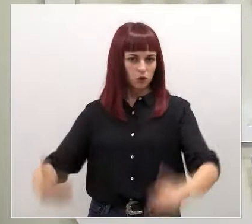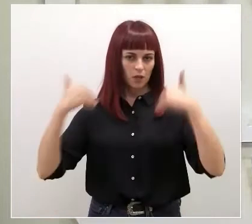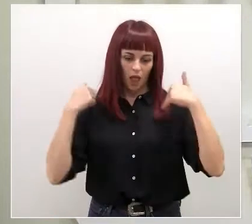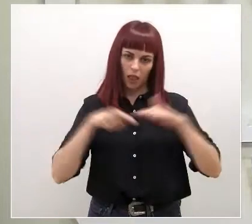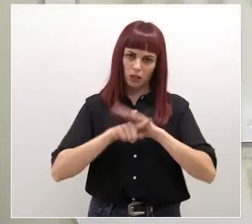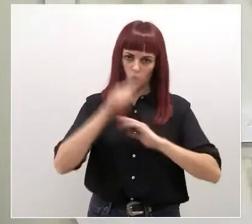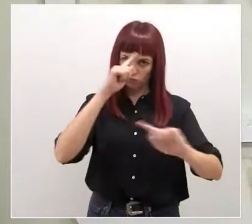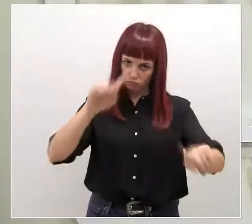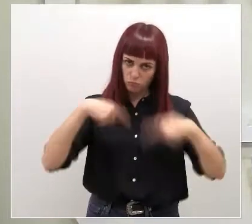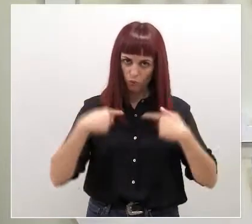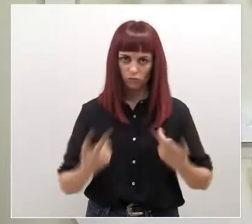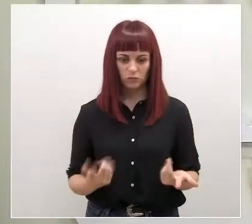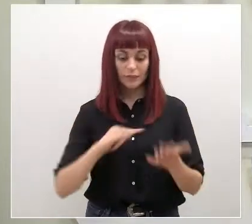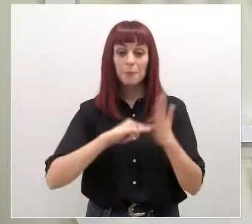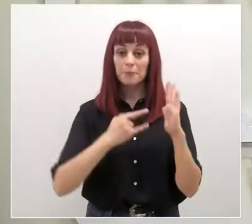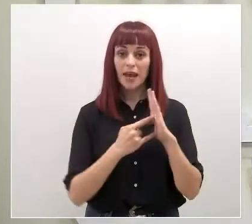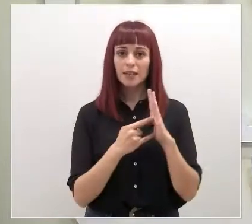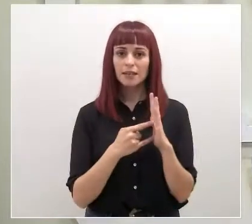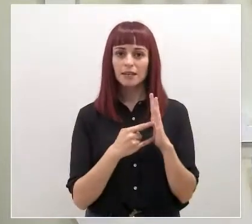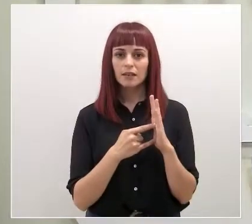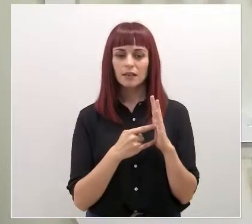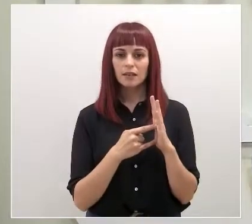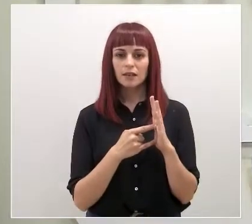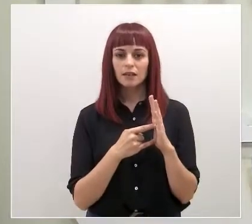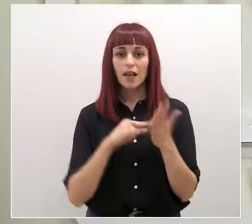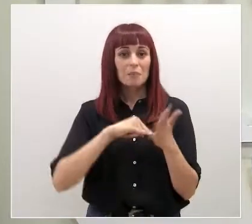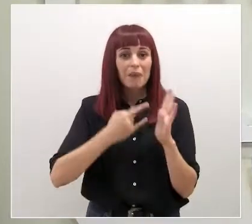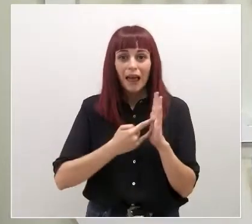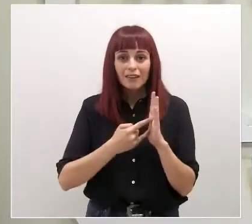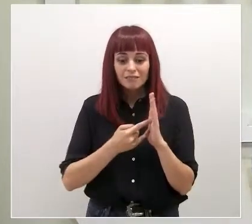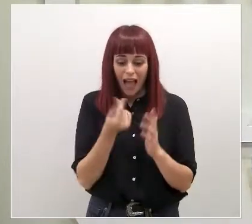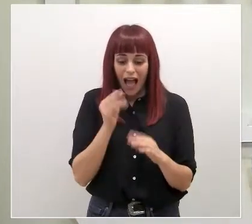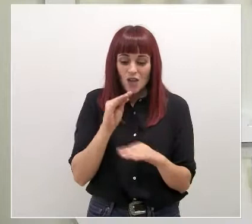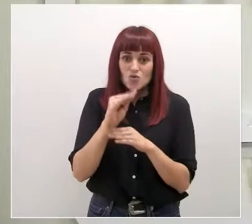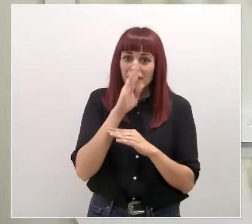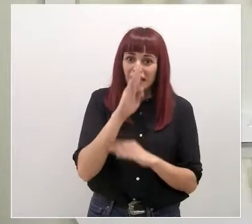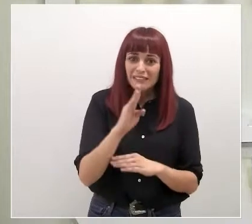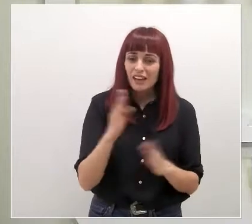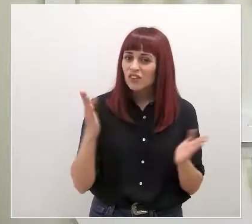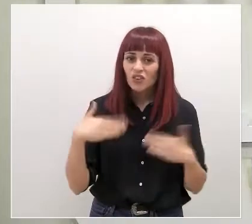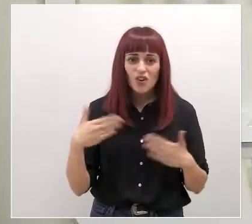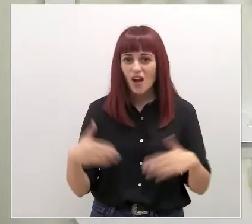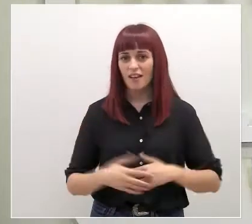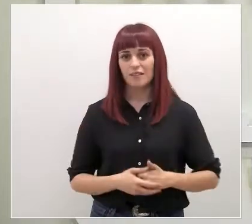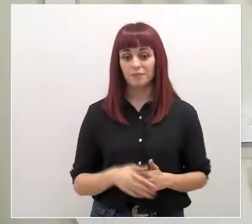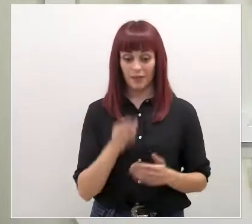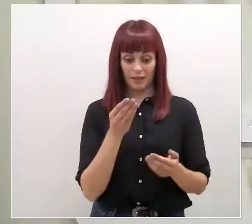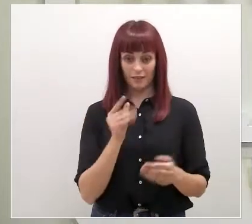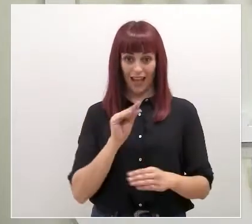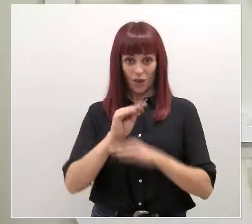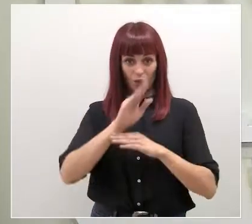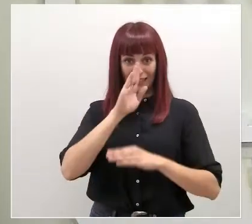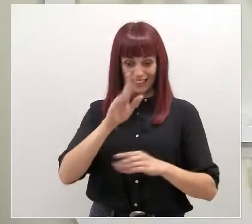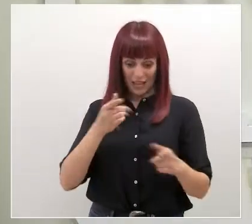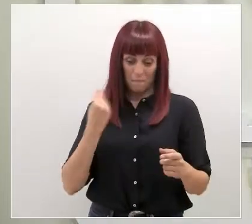gestionarlo. Este plan no ofrece ayudas directas. No ofrece ayudas directas como solicitaban